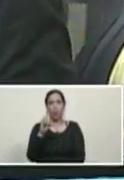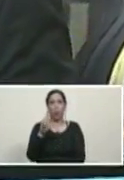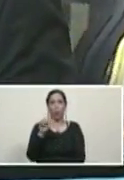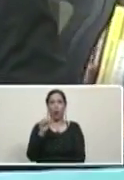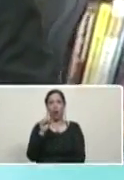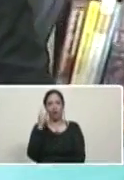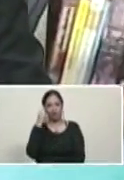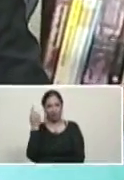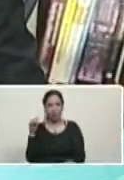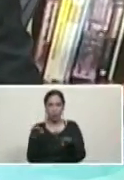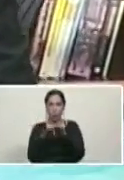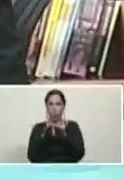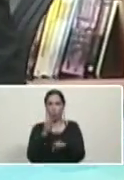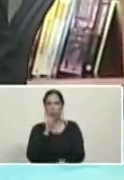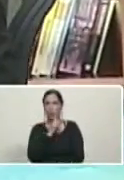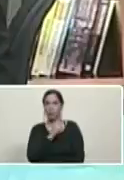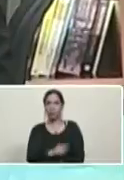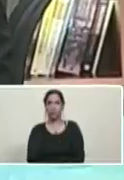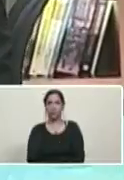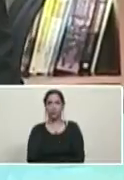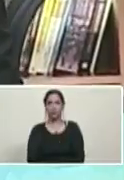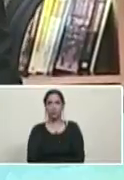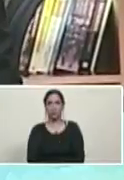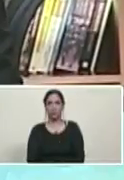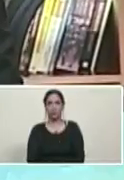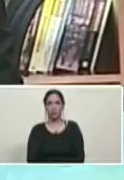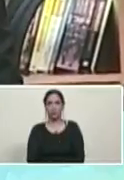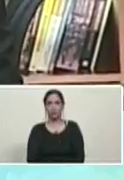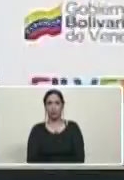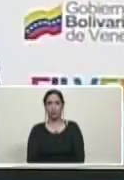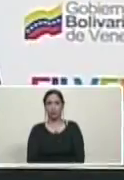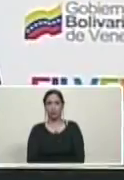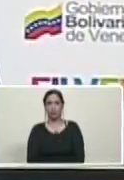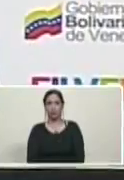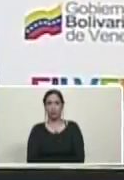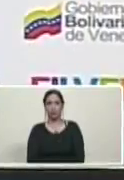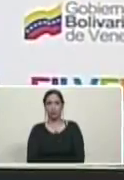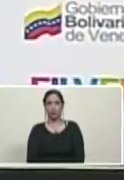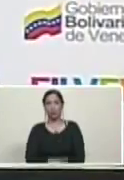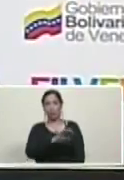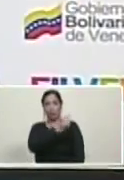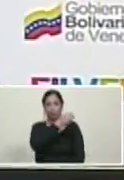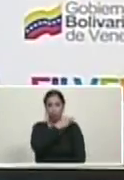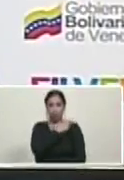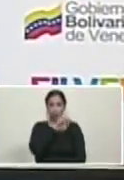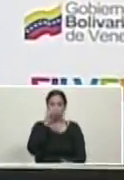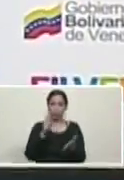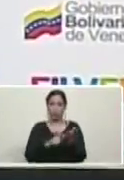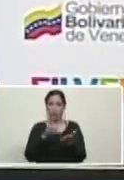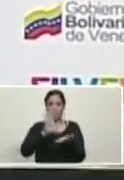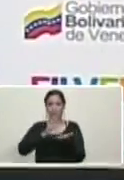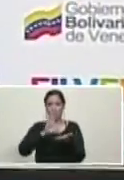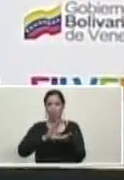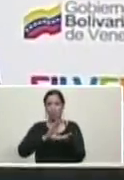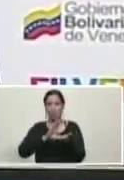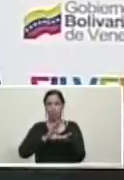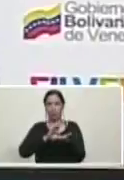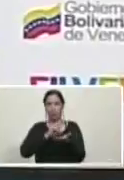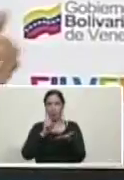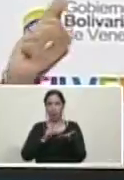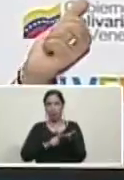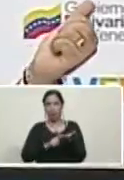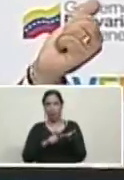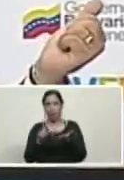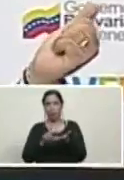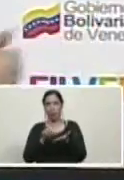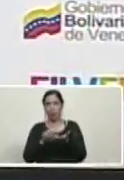Para que tú veas. Raúl Casal, gerente general del Centro Nacional del Libro. Ustedes